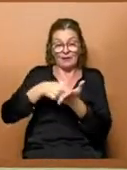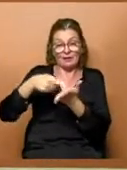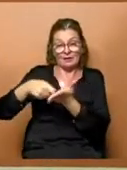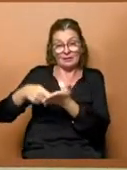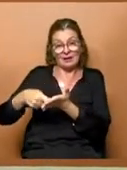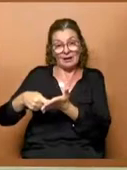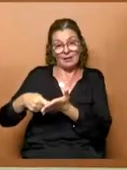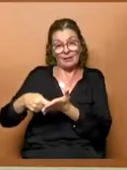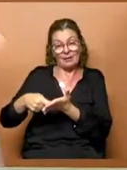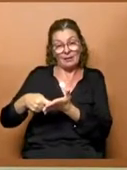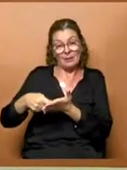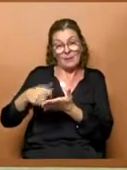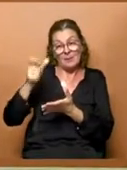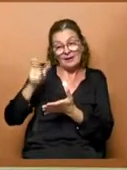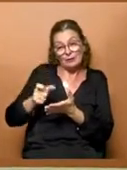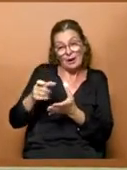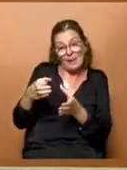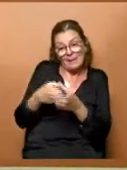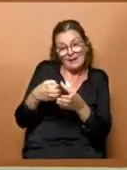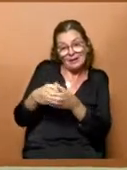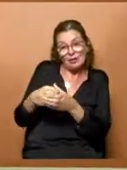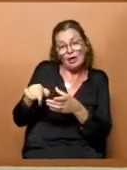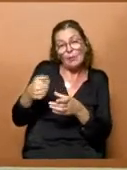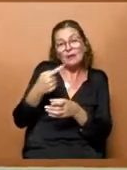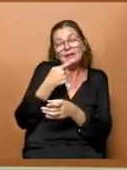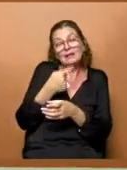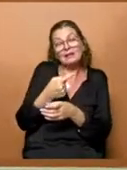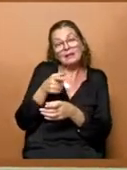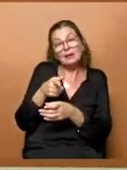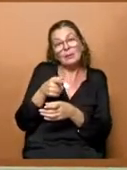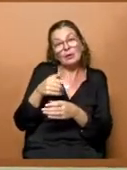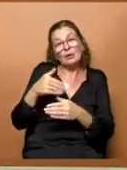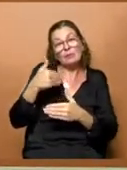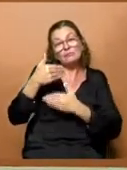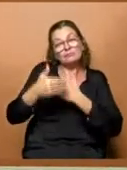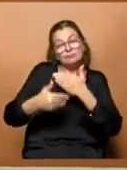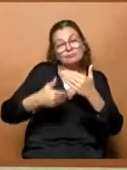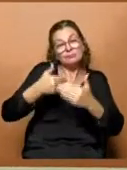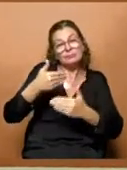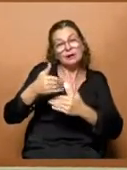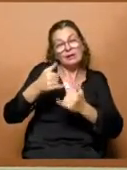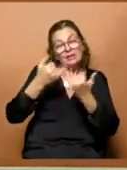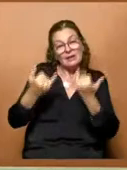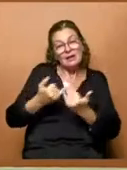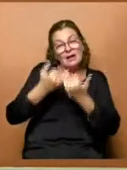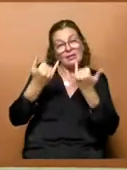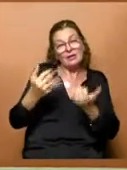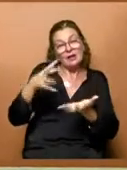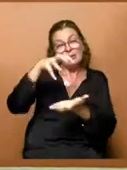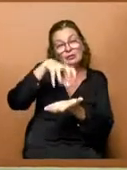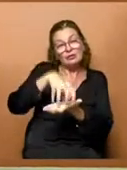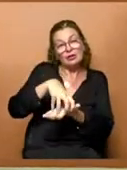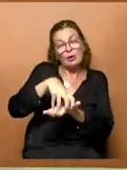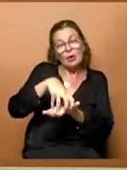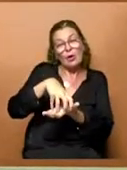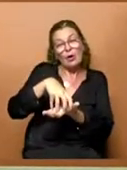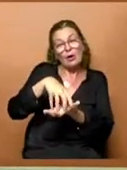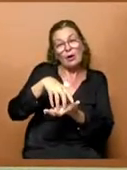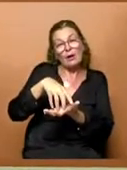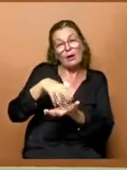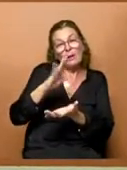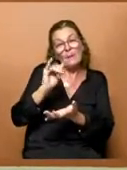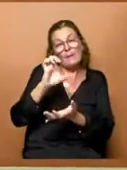pequeños y medianos productores, que cuando después te dicen, mirá, los que sostienen a la diaria en el pueblo chico son las